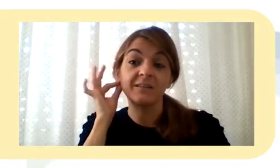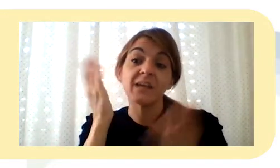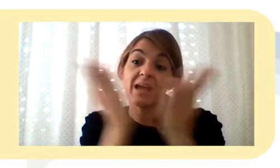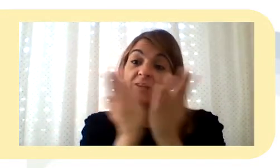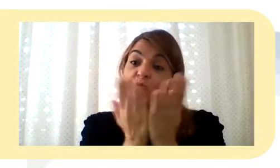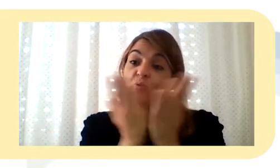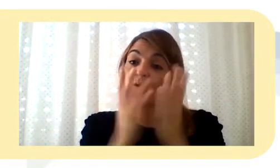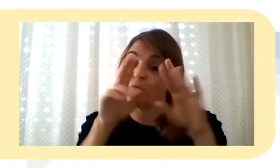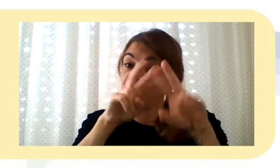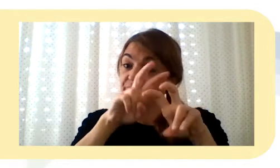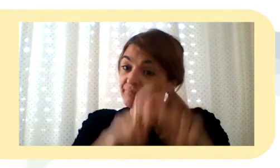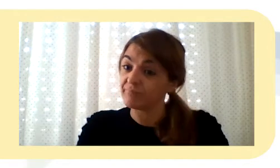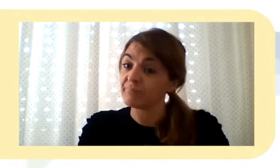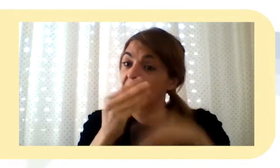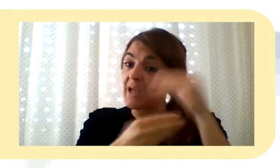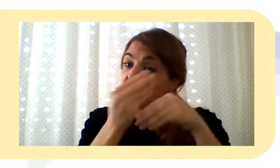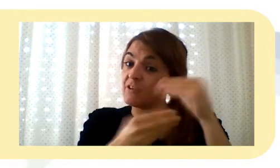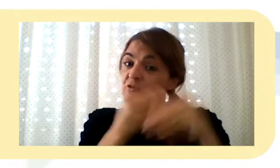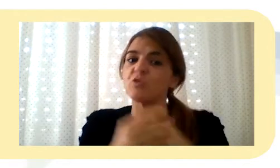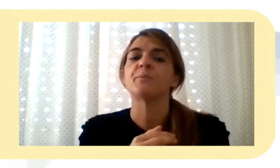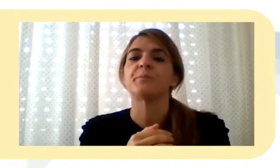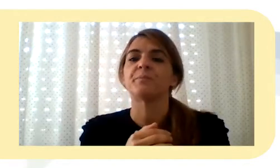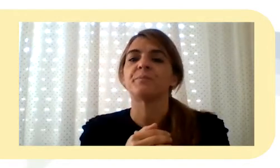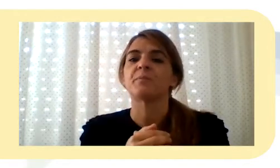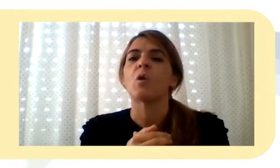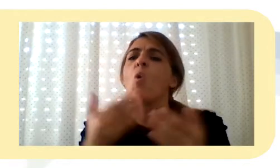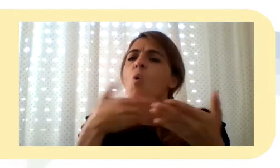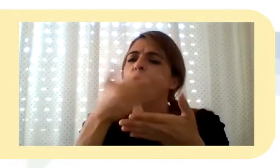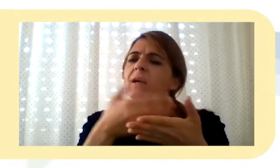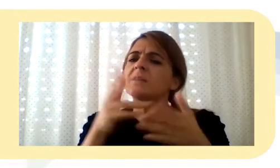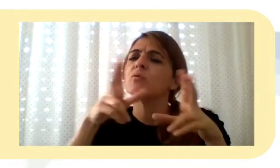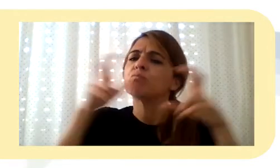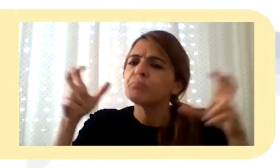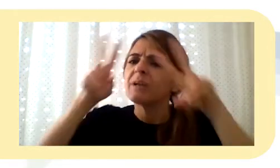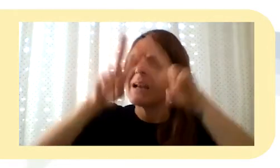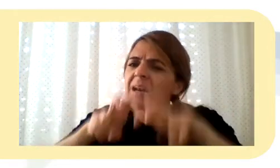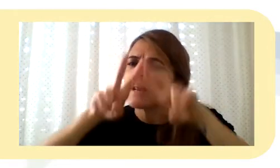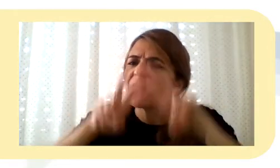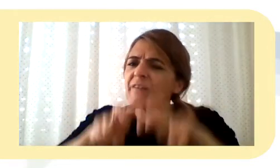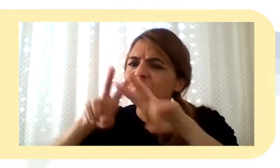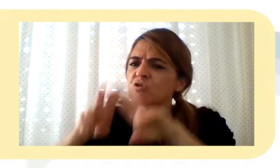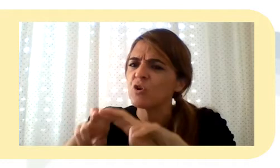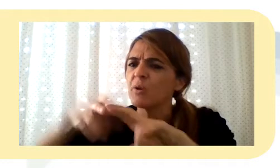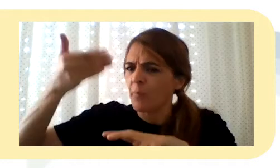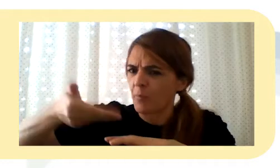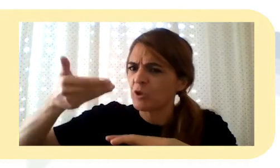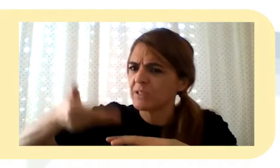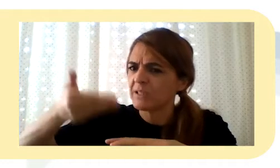cardiovasculares que tiene Lancet, un artículo muy gordo con una revisión enorme diciendo falta